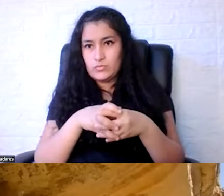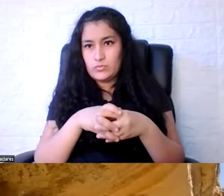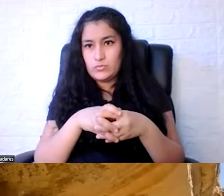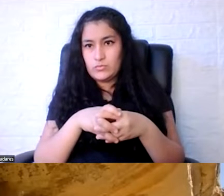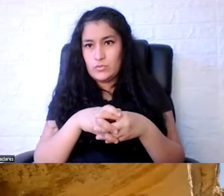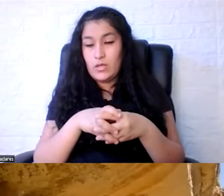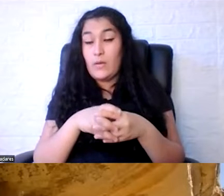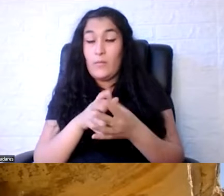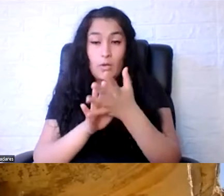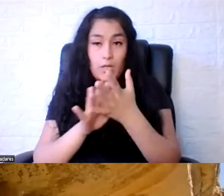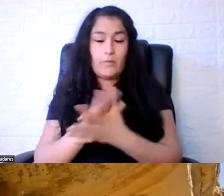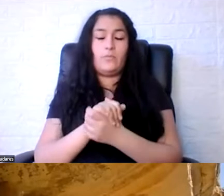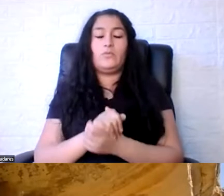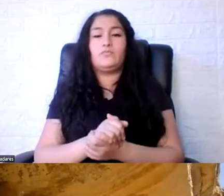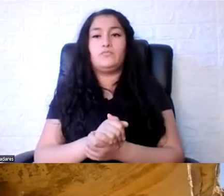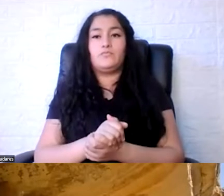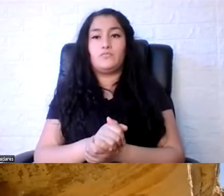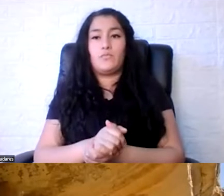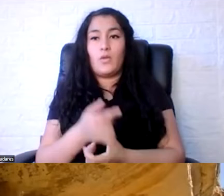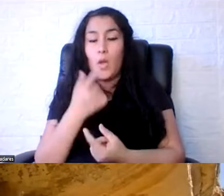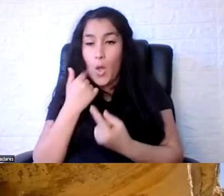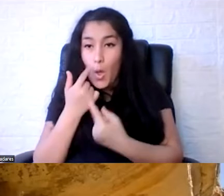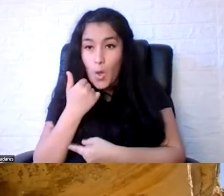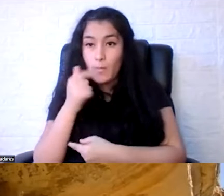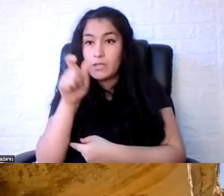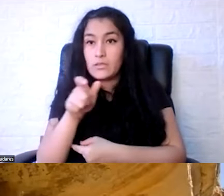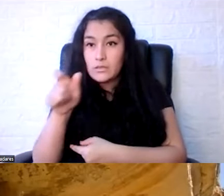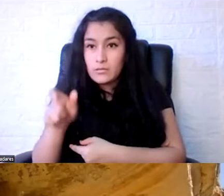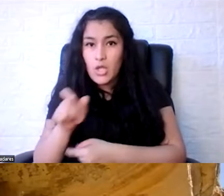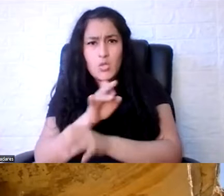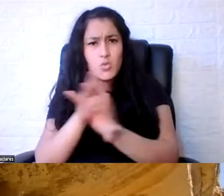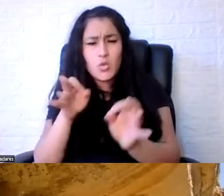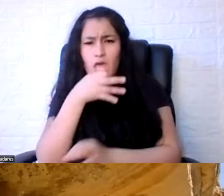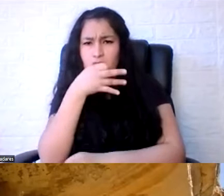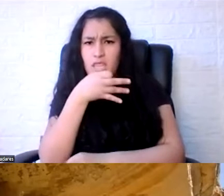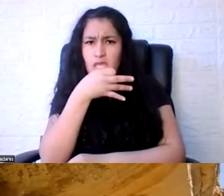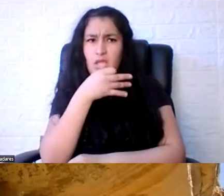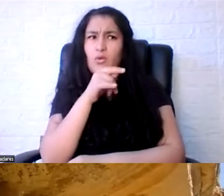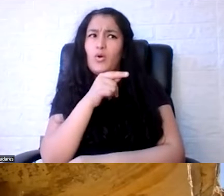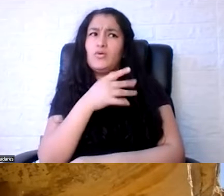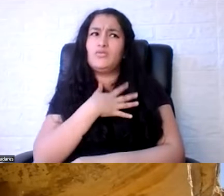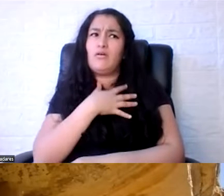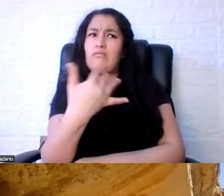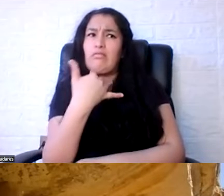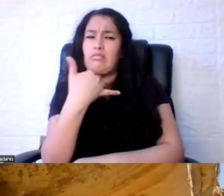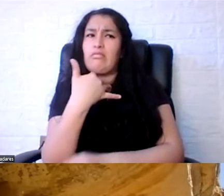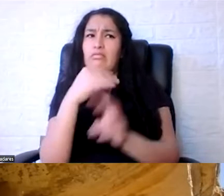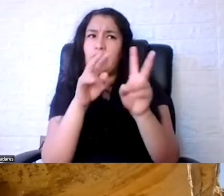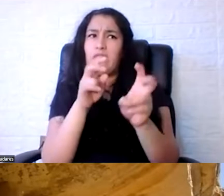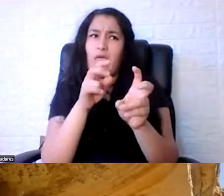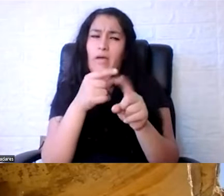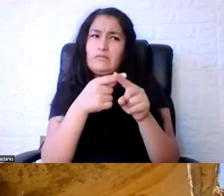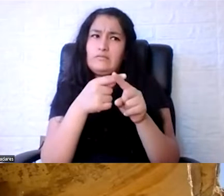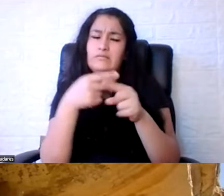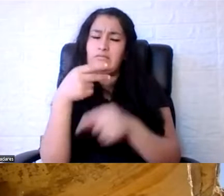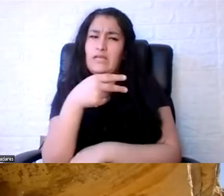los hombres no aludieron a cuestiones de acoso sexual en las entrevistas. Yo no preguntaba